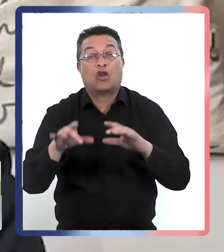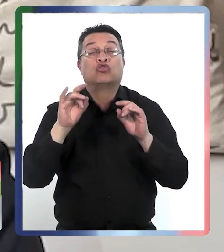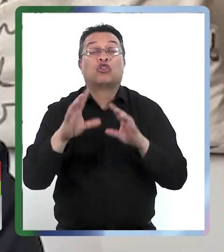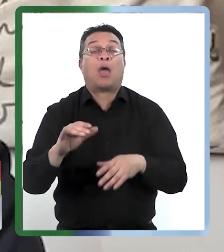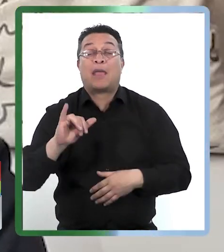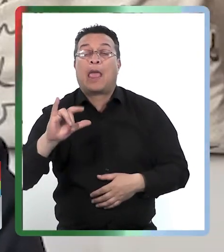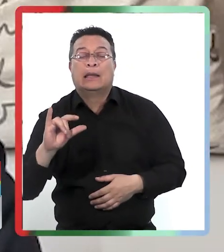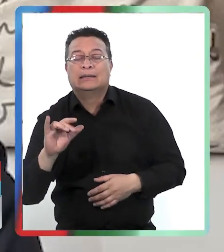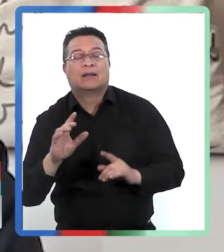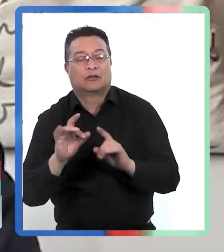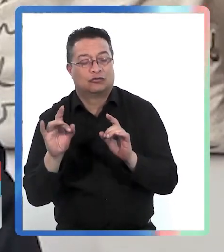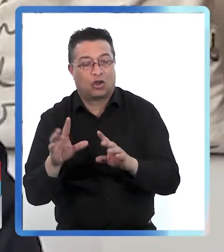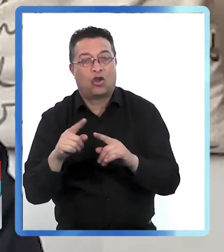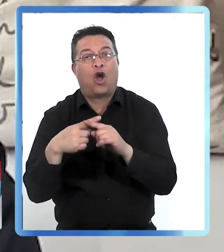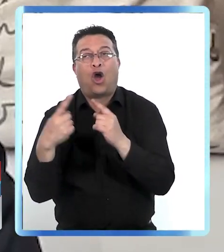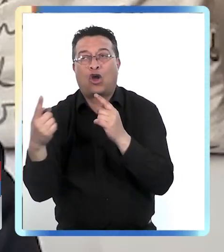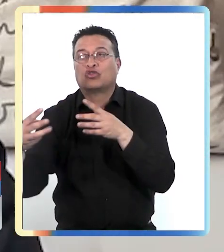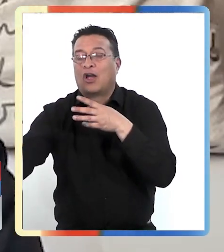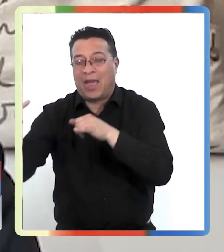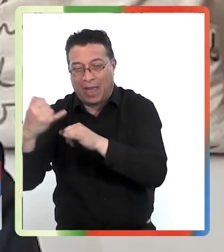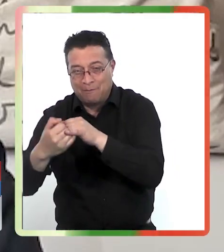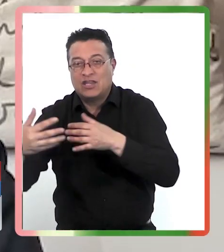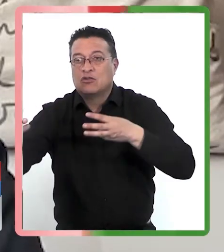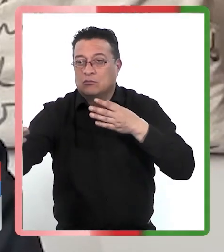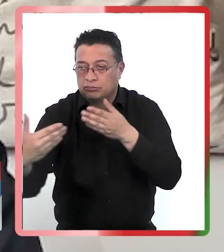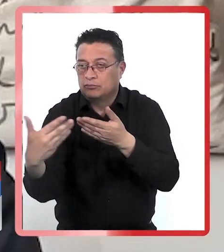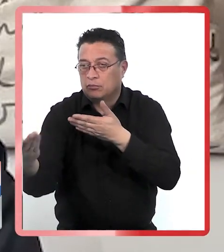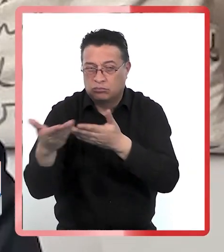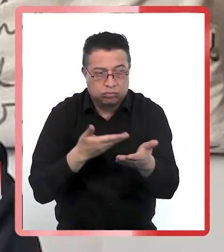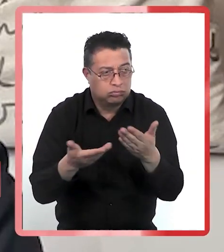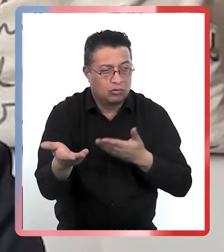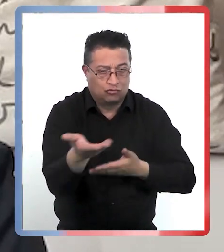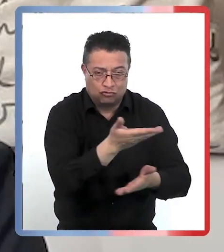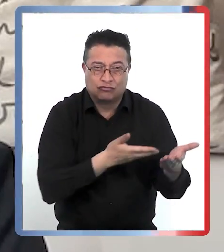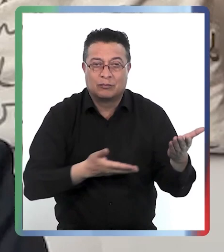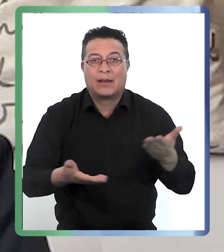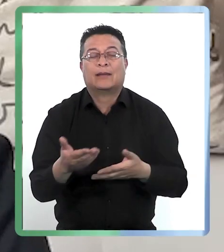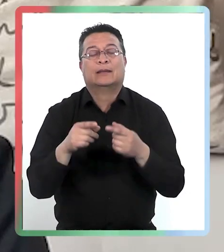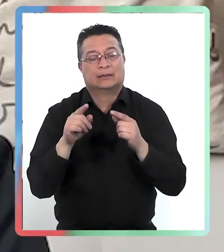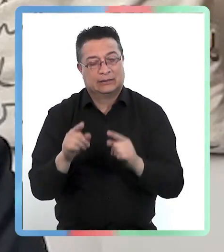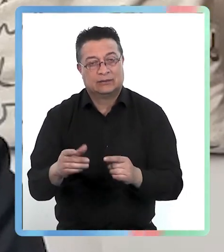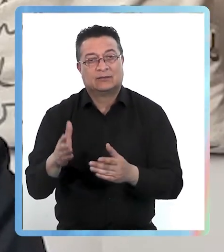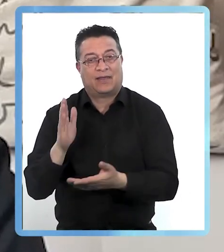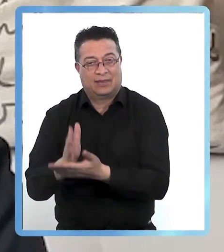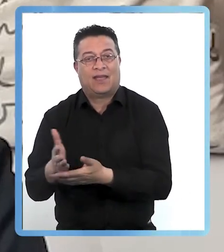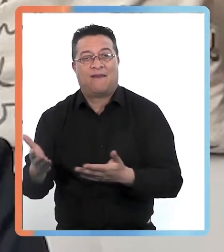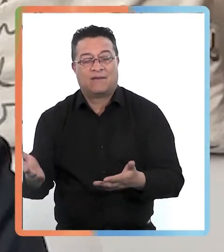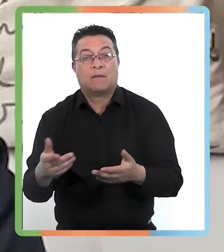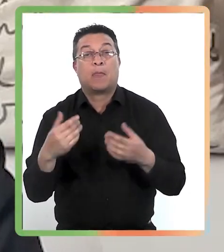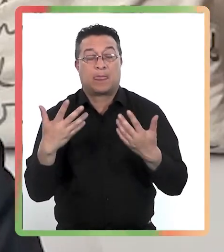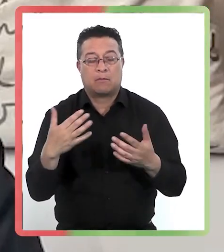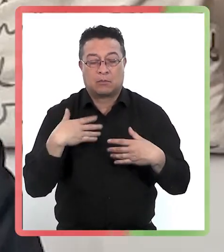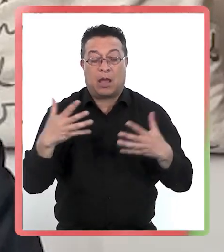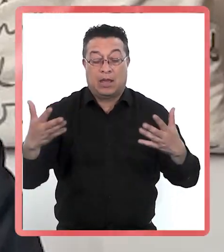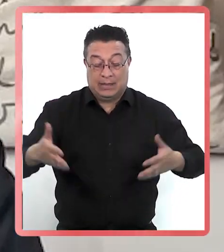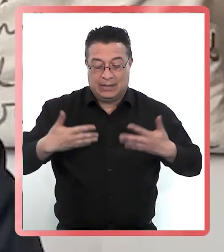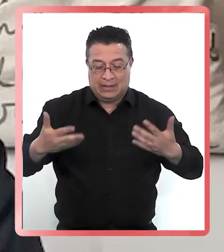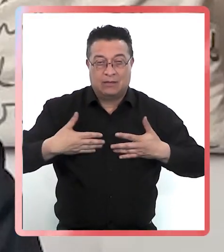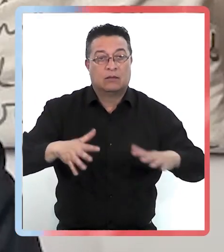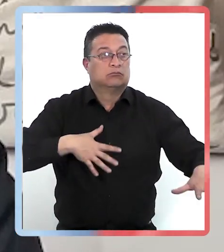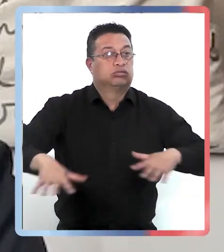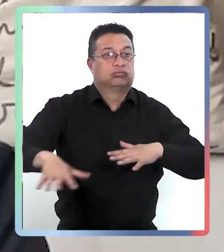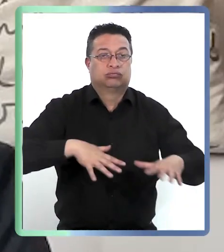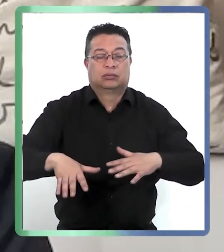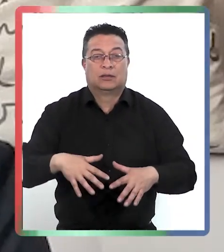No me refiero solo a Instagram, sino que con sus redes en términos de otras personas, ¿cierto? La interacción familiar, eh, para mantenerlo lo